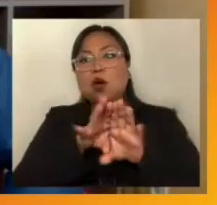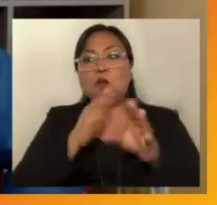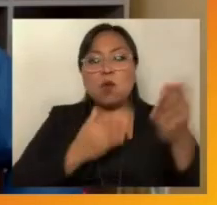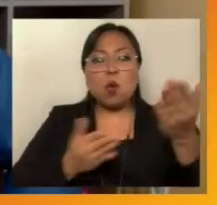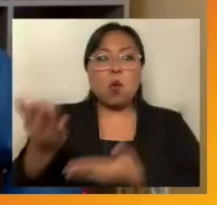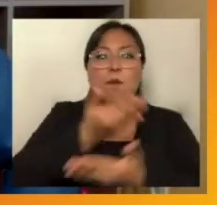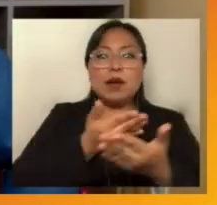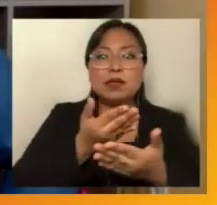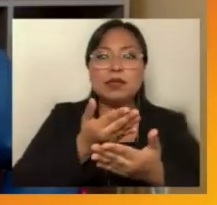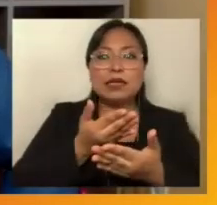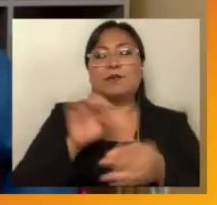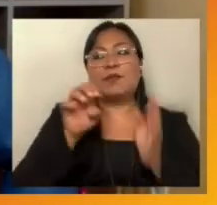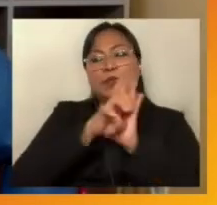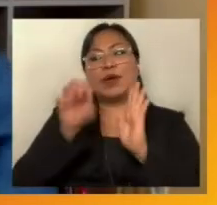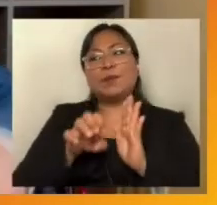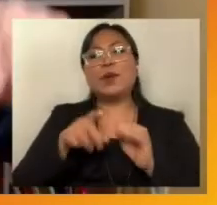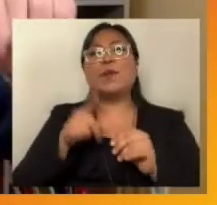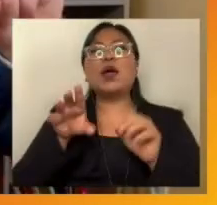la ONG?